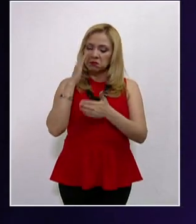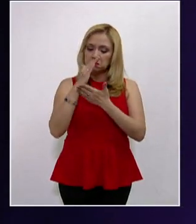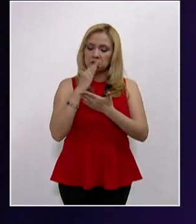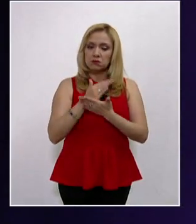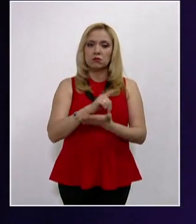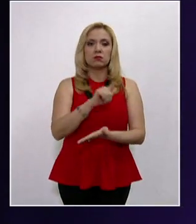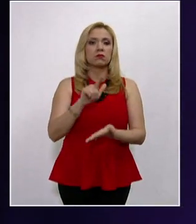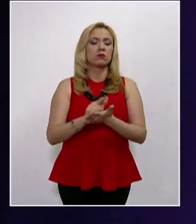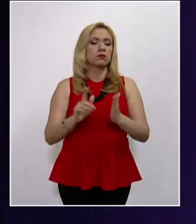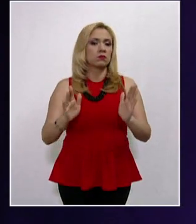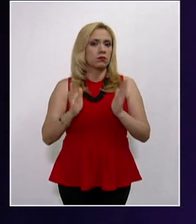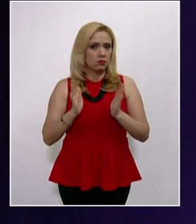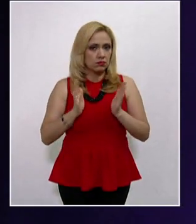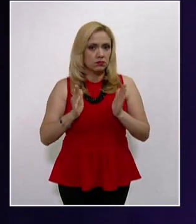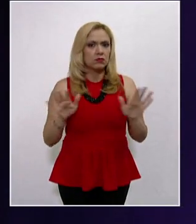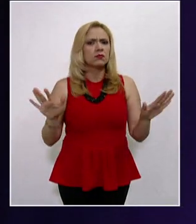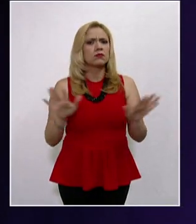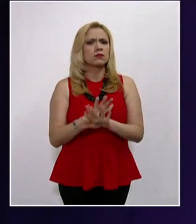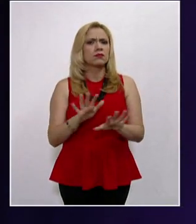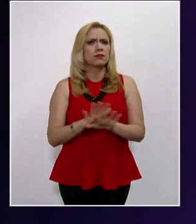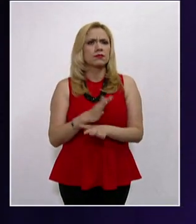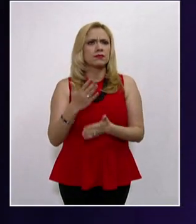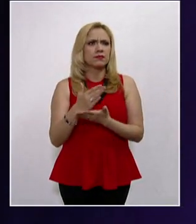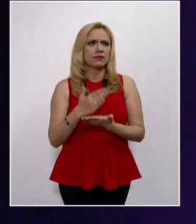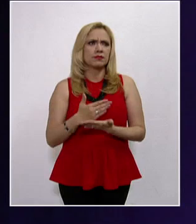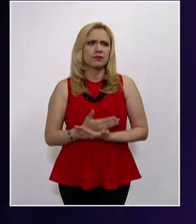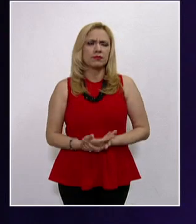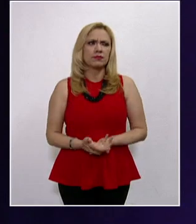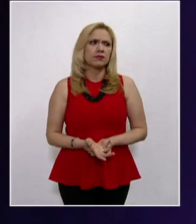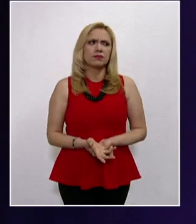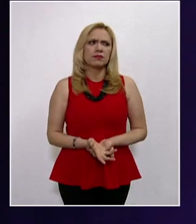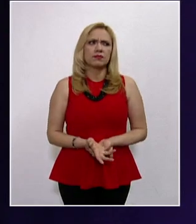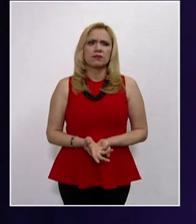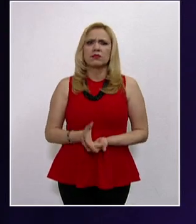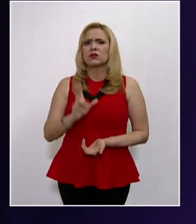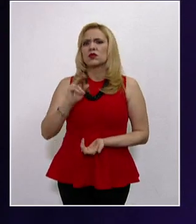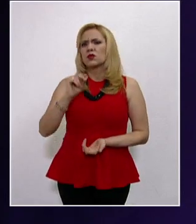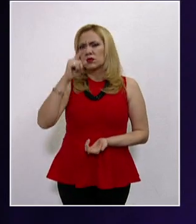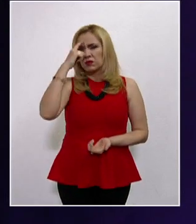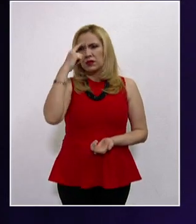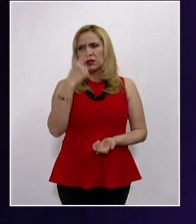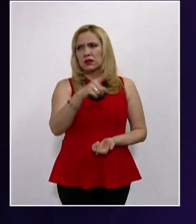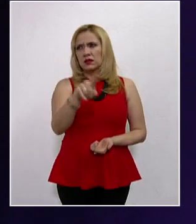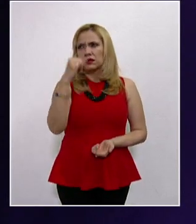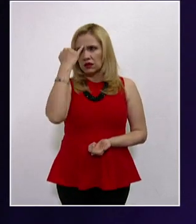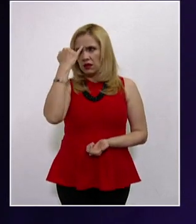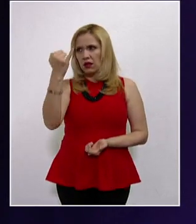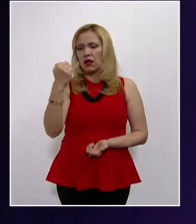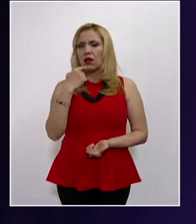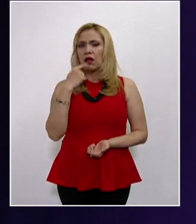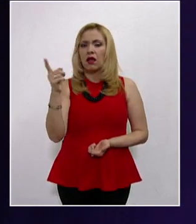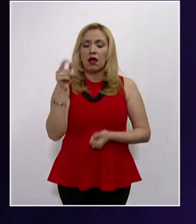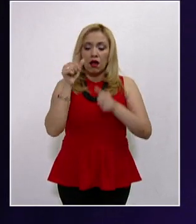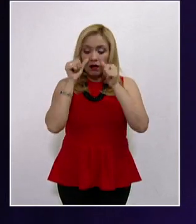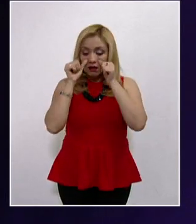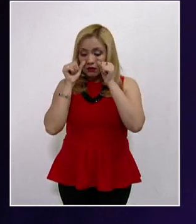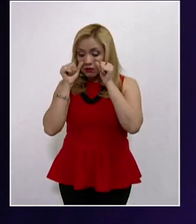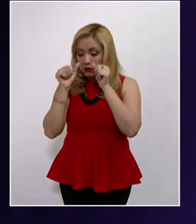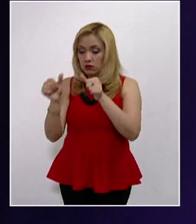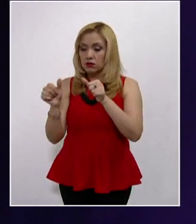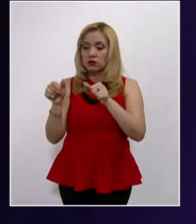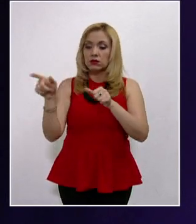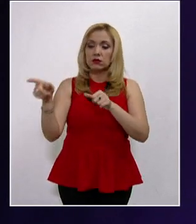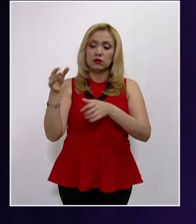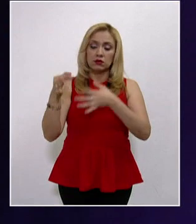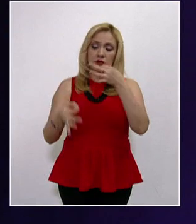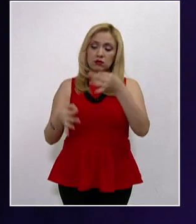Justicia Militar. Estas reformas no atienden lo establecido tanto